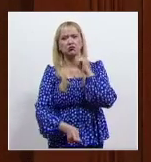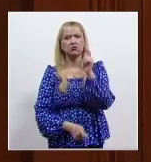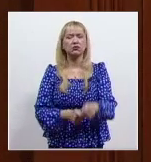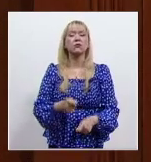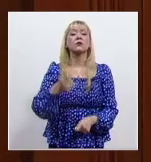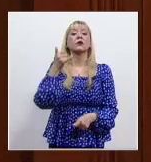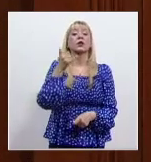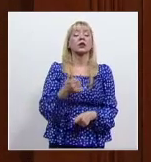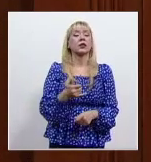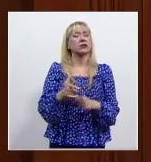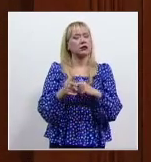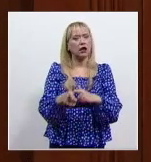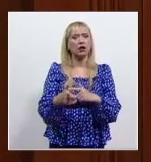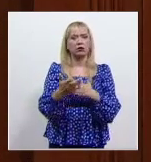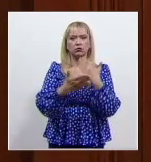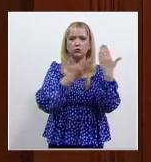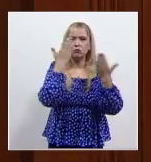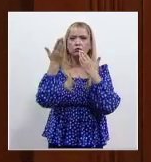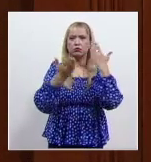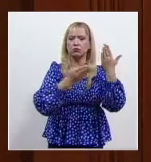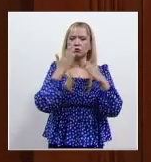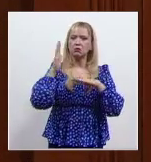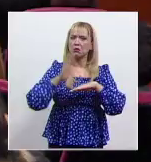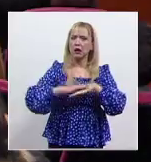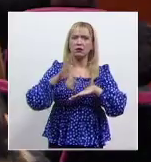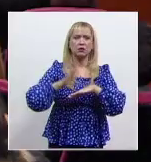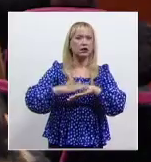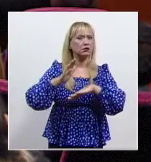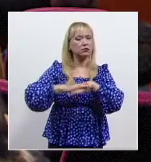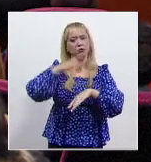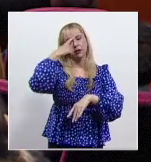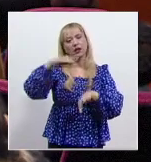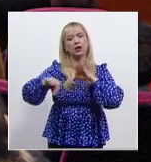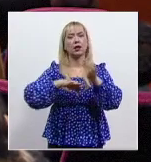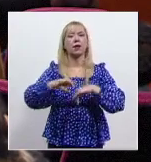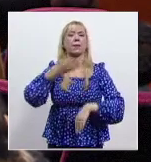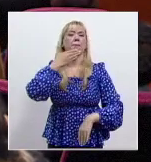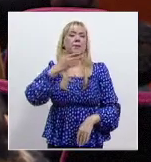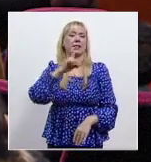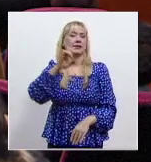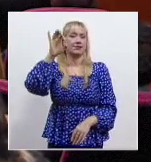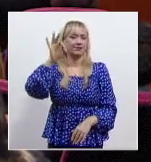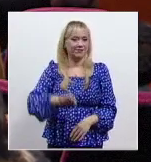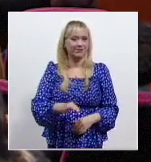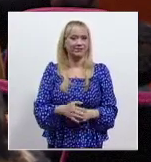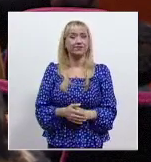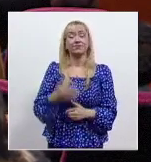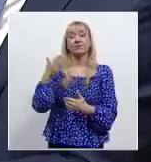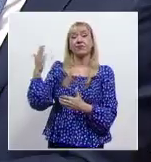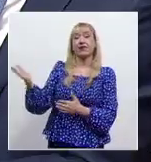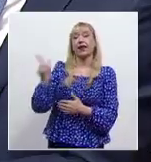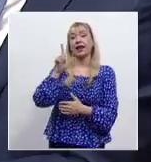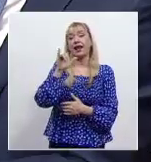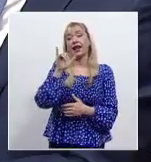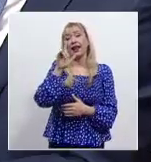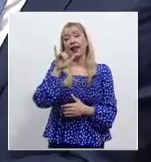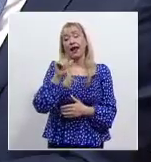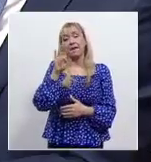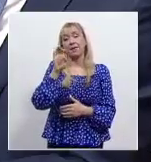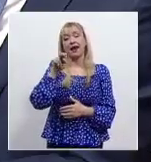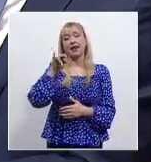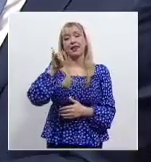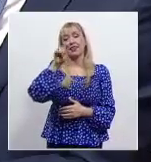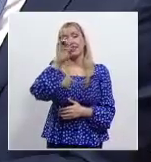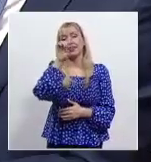constante capacitación para realizar su función. La consejera Lilia Mónica López Benítez destacó que los aportes